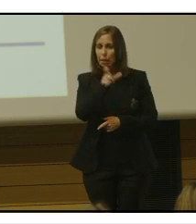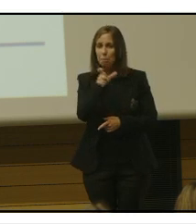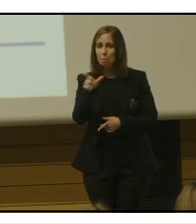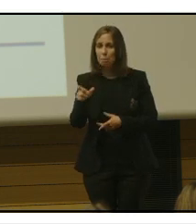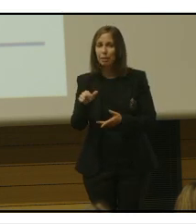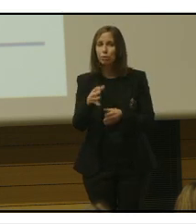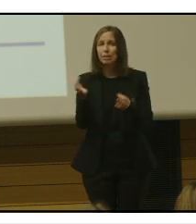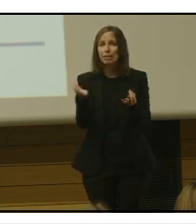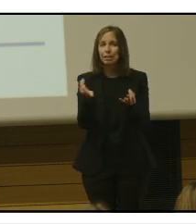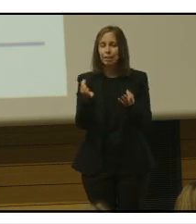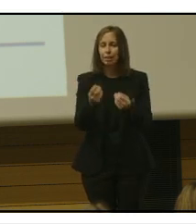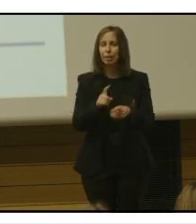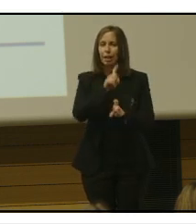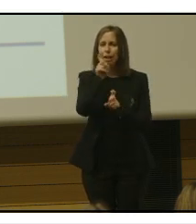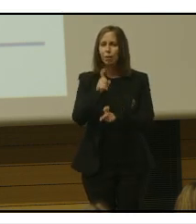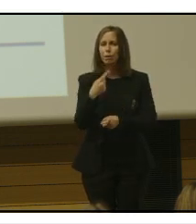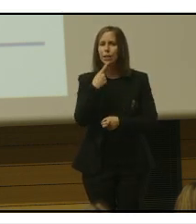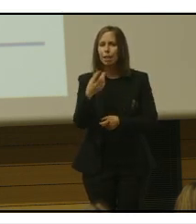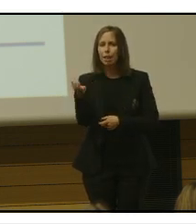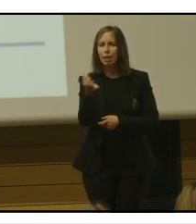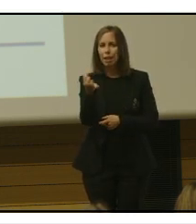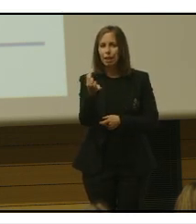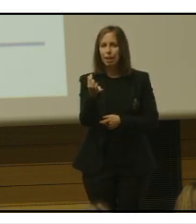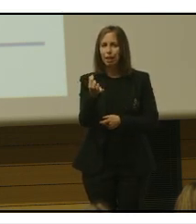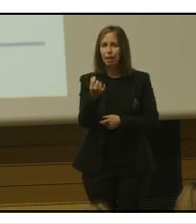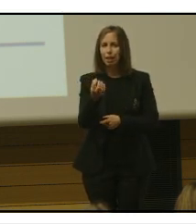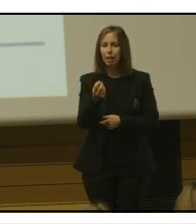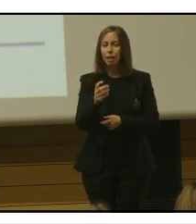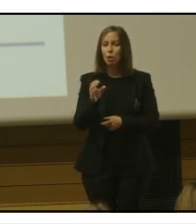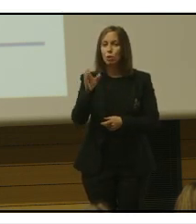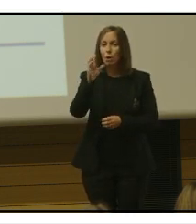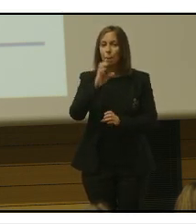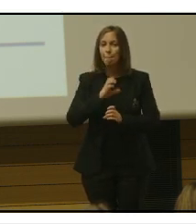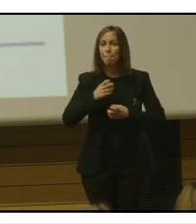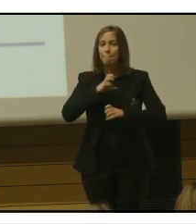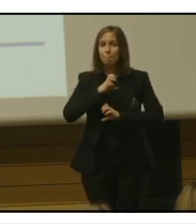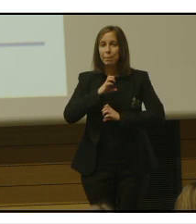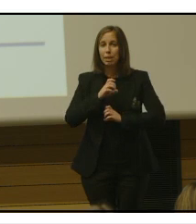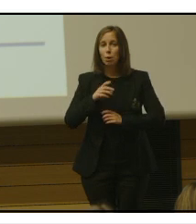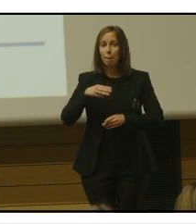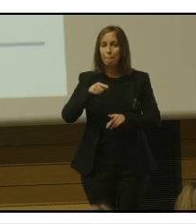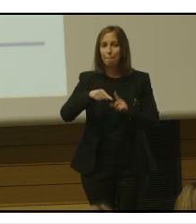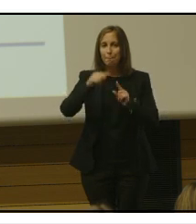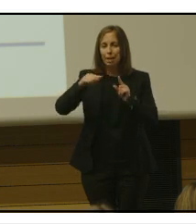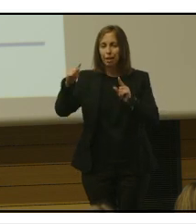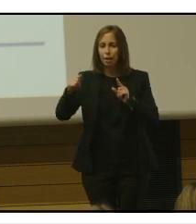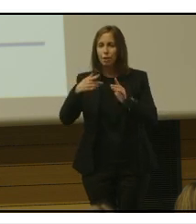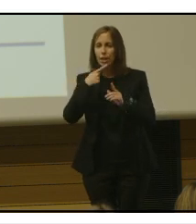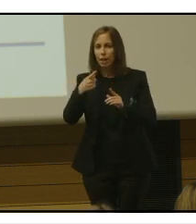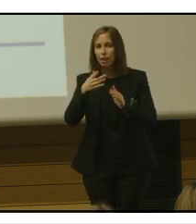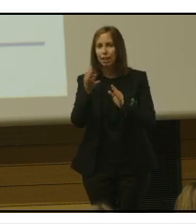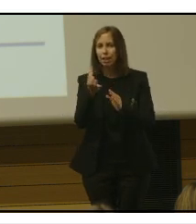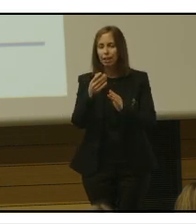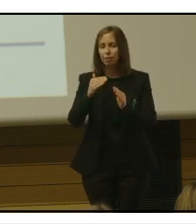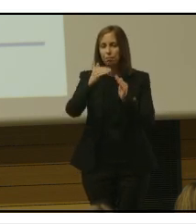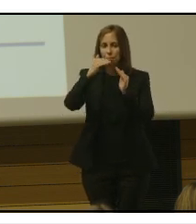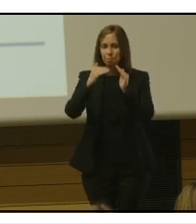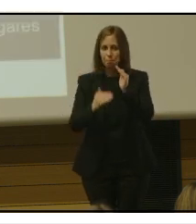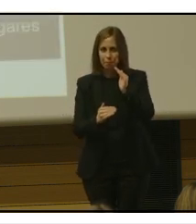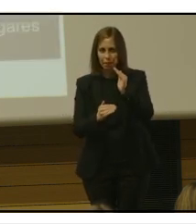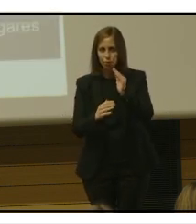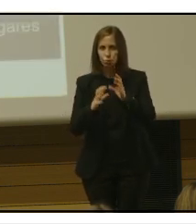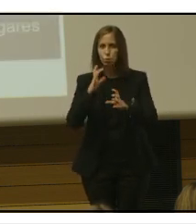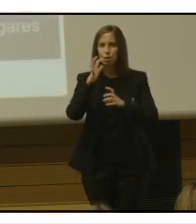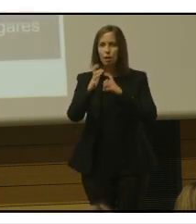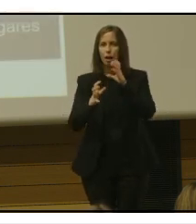esto, es que nos dicen las encuestas, que nos dicen los biomarcadores. Realmente nos dicen que ha disminuido la prevalencia de exposición a humo ambiental